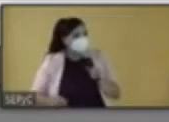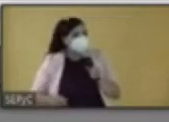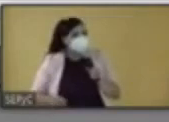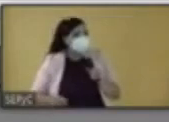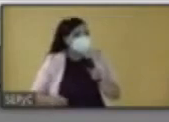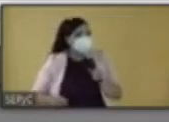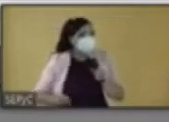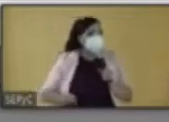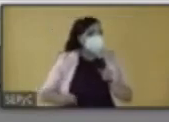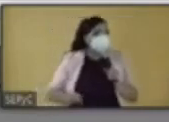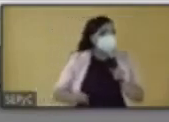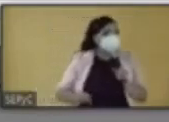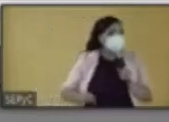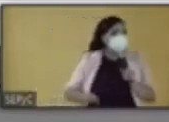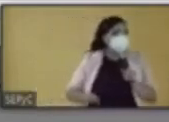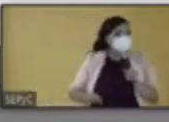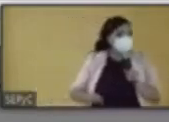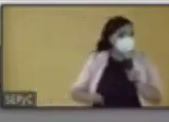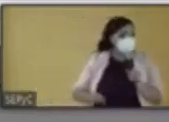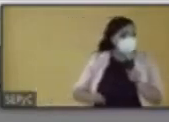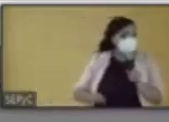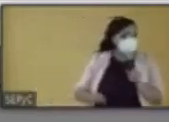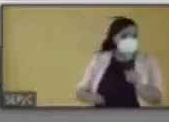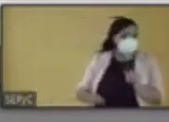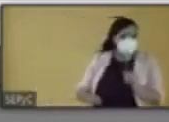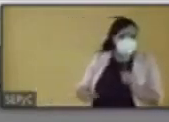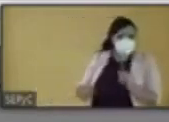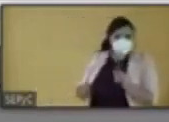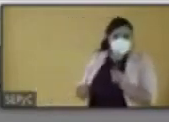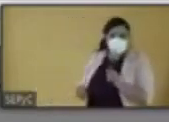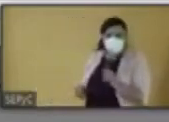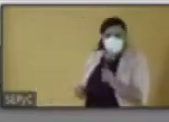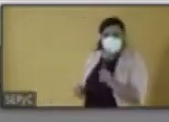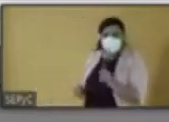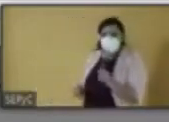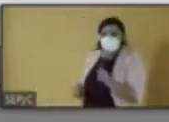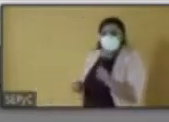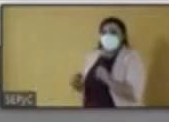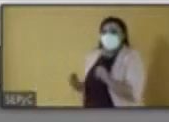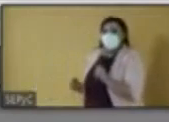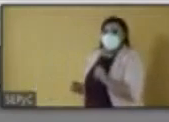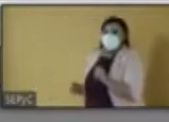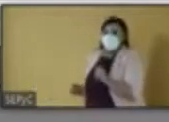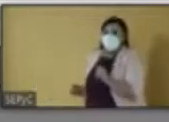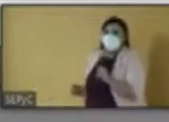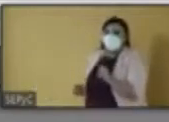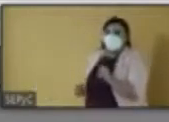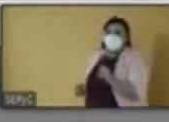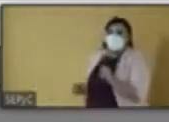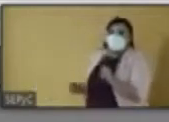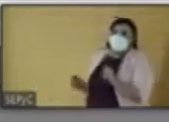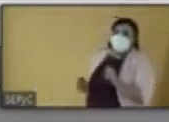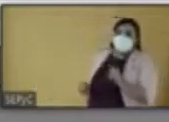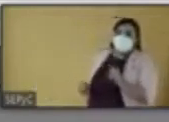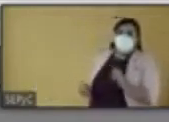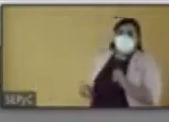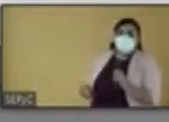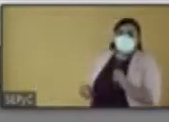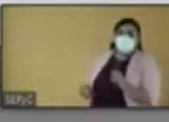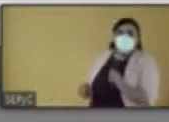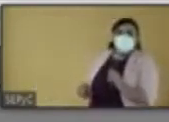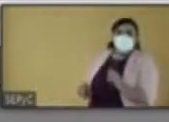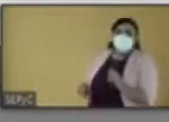En el caso de domicilio hay muchas preguntas o frecuentemente nos preguntan del sistema educativo, ¿qué domicilio debo poner? Para el caso de quienes